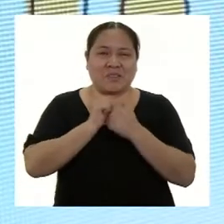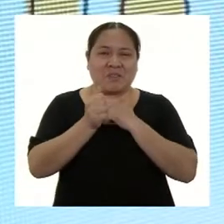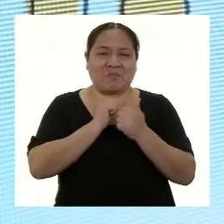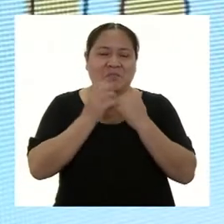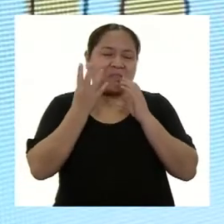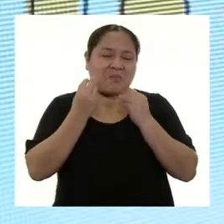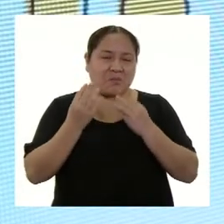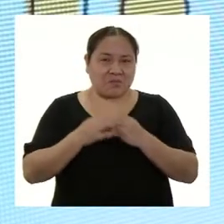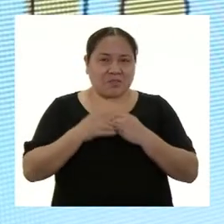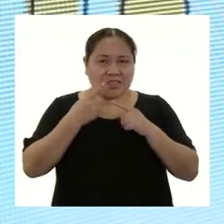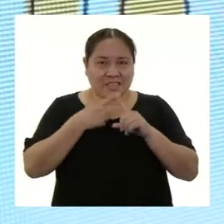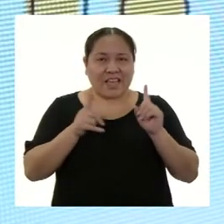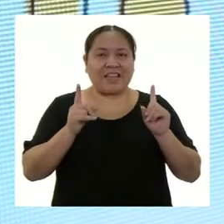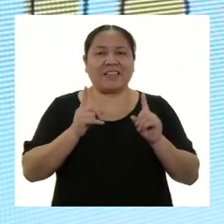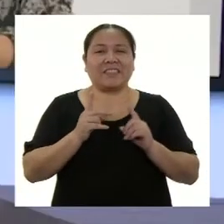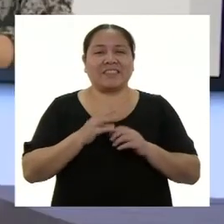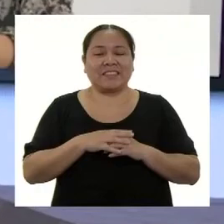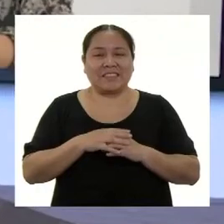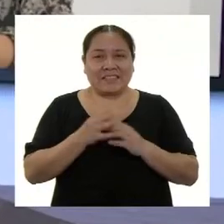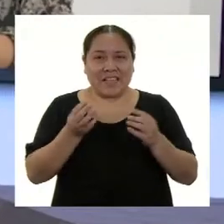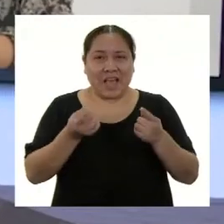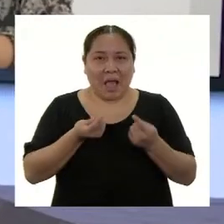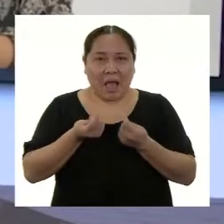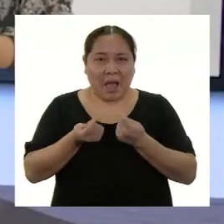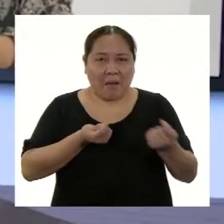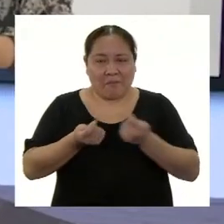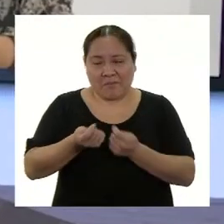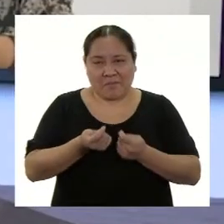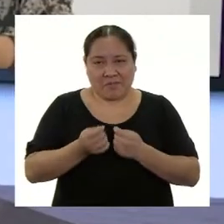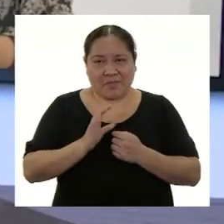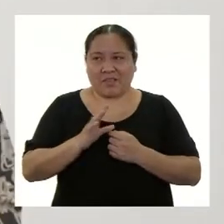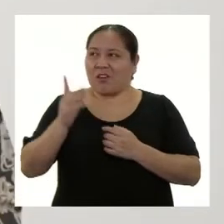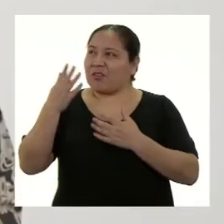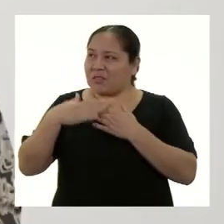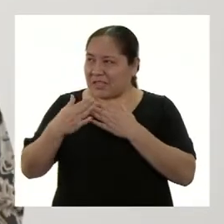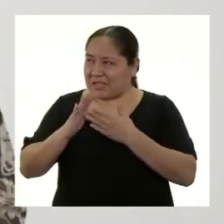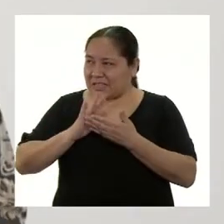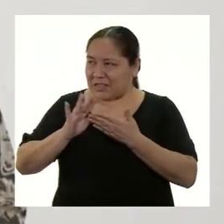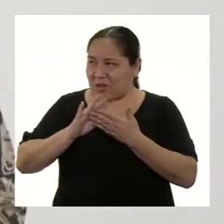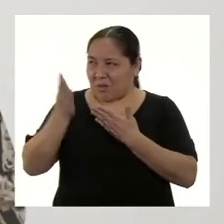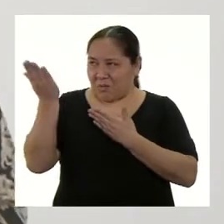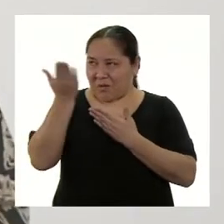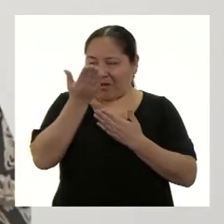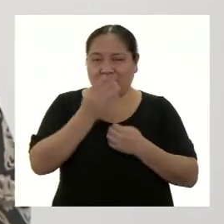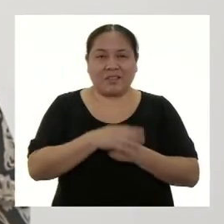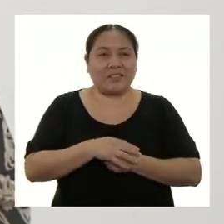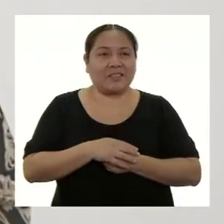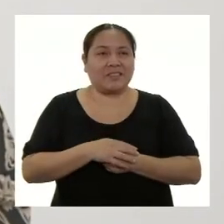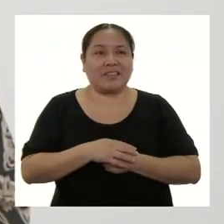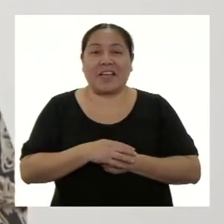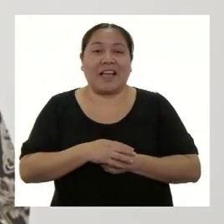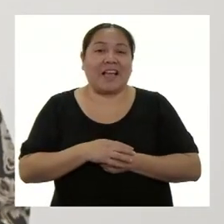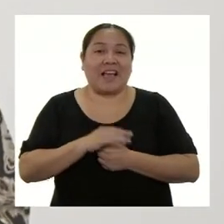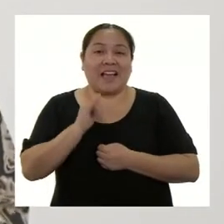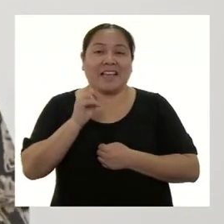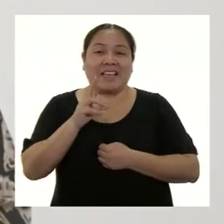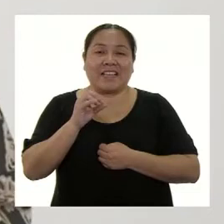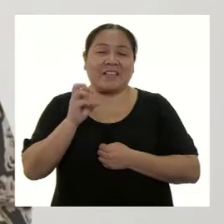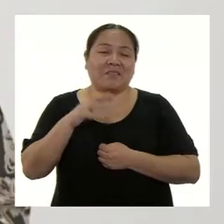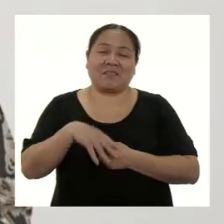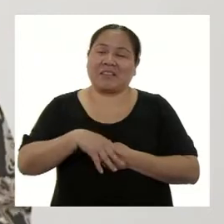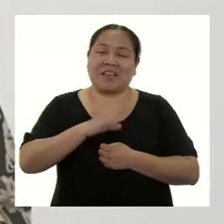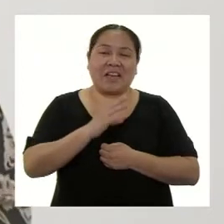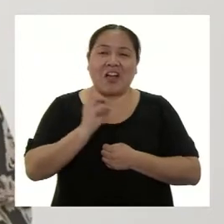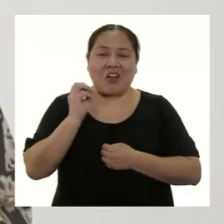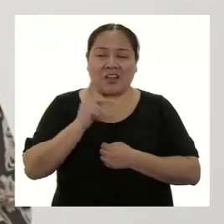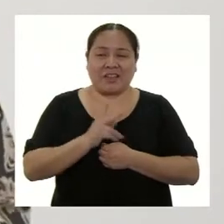pero estoy aprendiendo a controlarlo. Disculpe, profesora, sigue usted. Ay, Yeremis, tú te pasas.